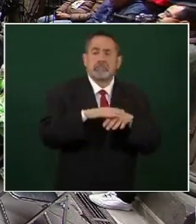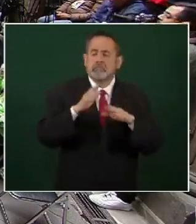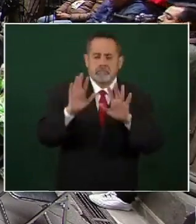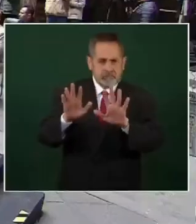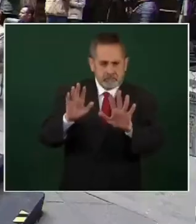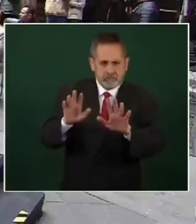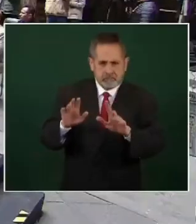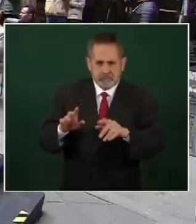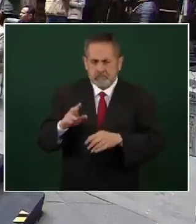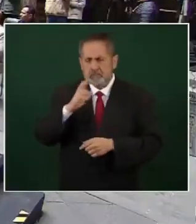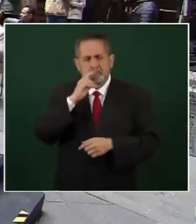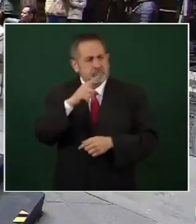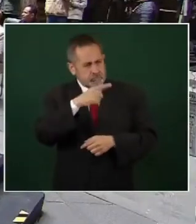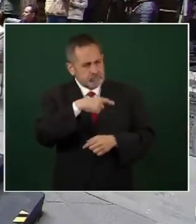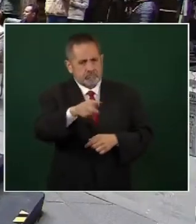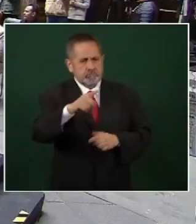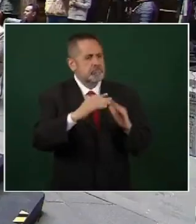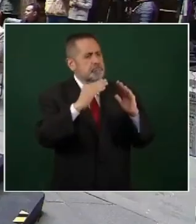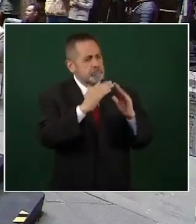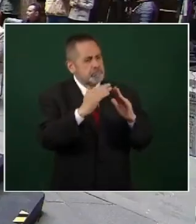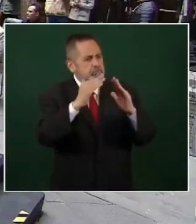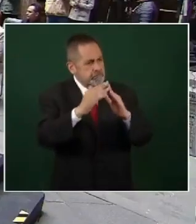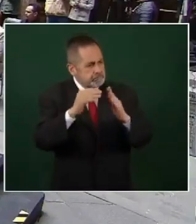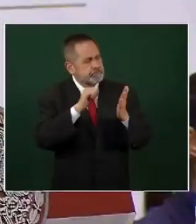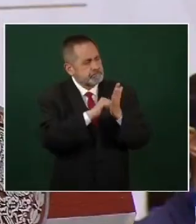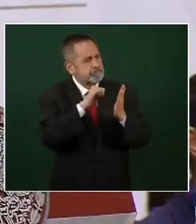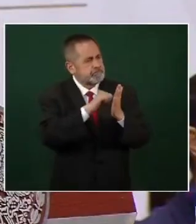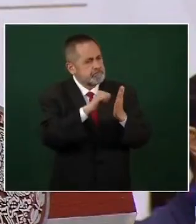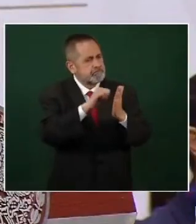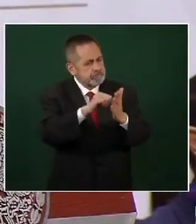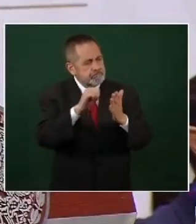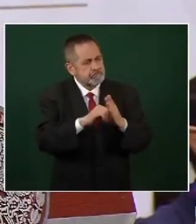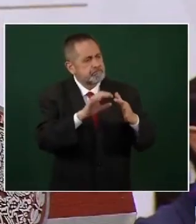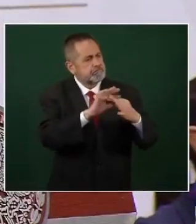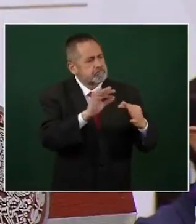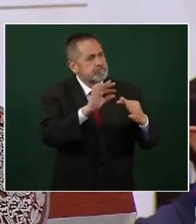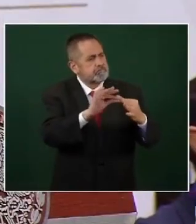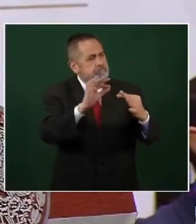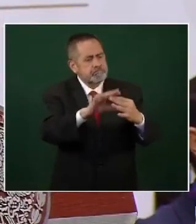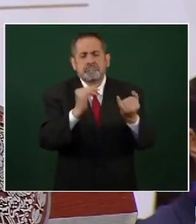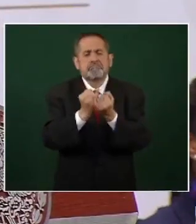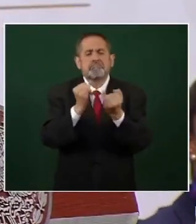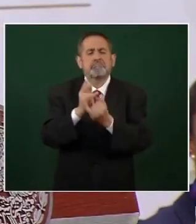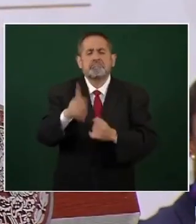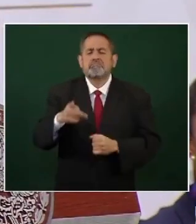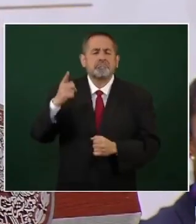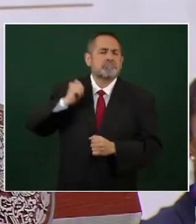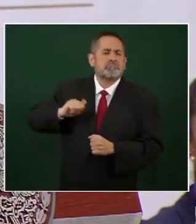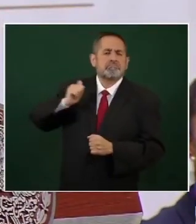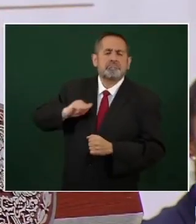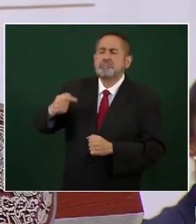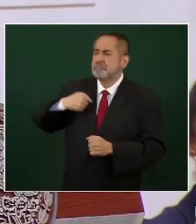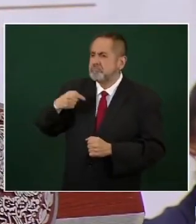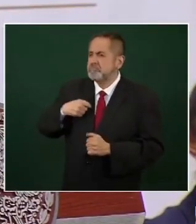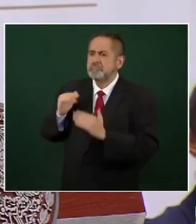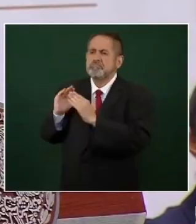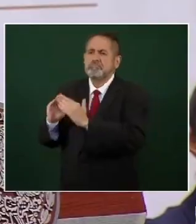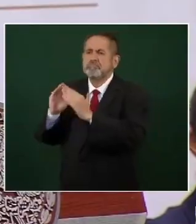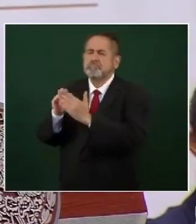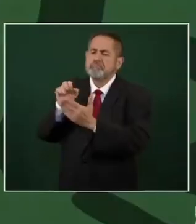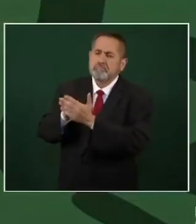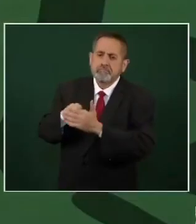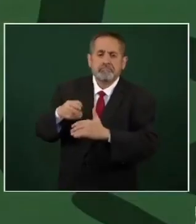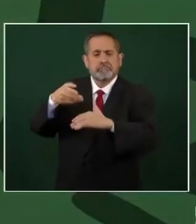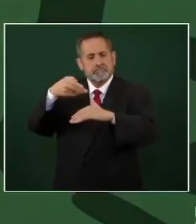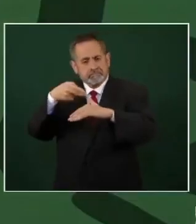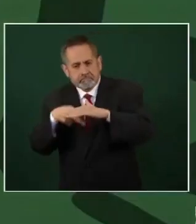¿por qué no se van casa por casa, como lo hacíamos nosotros? Se suben al